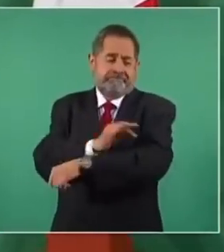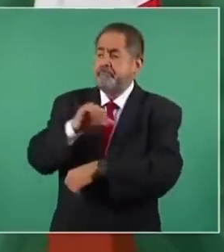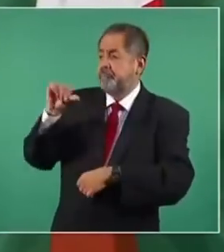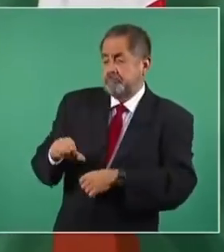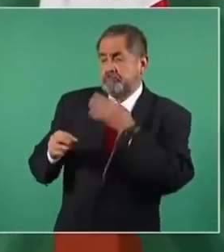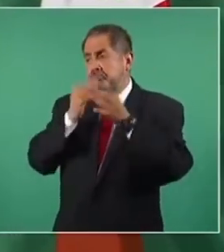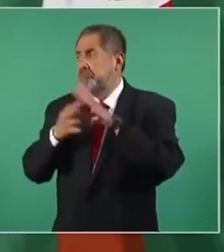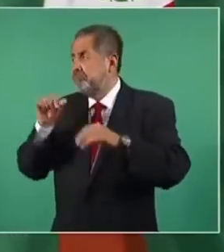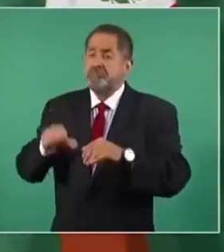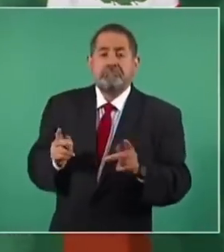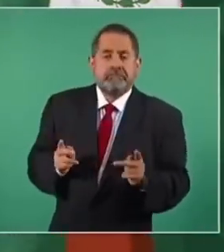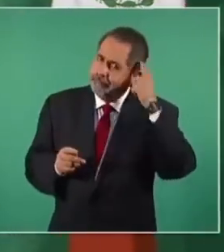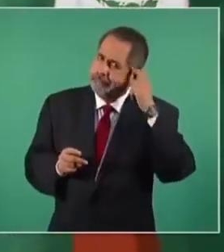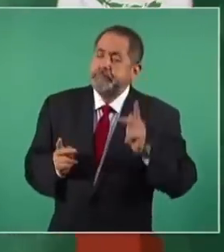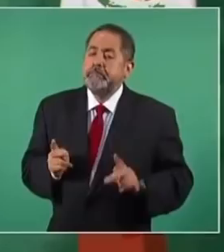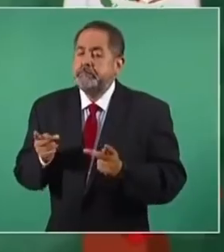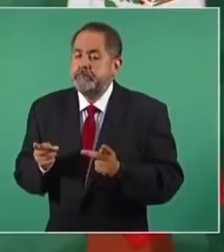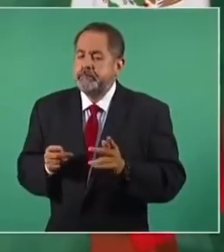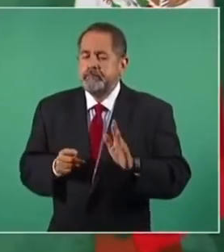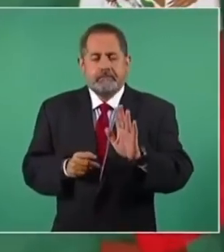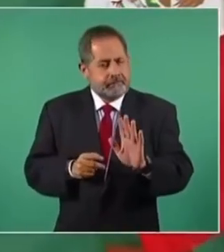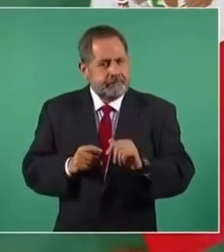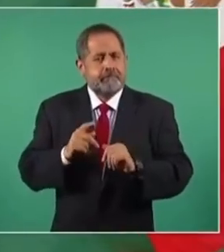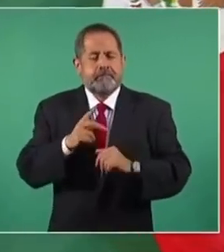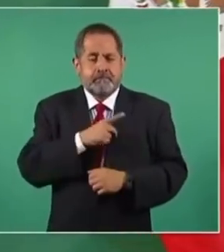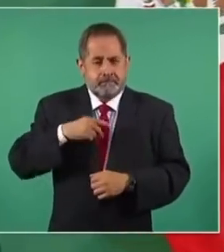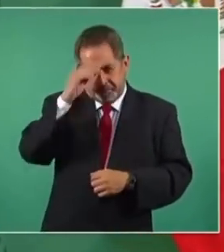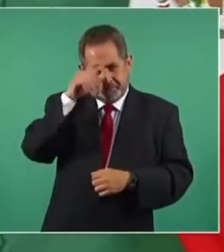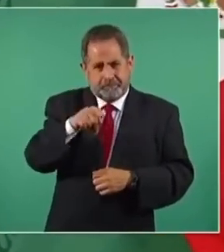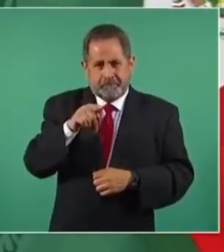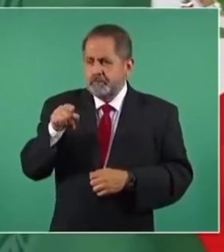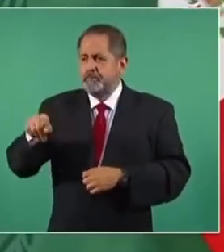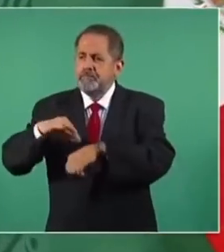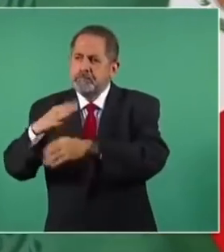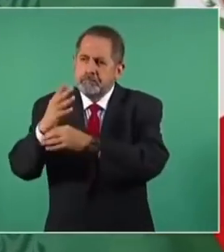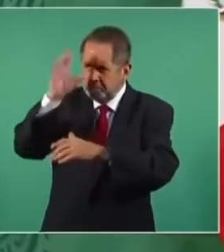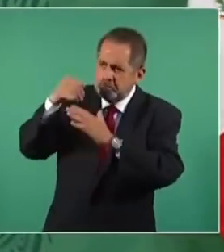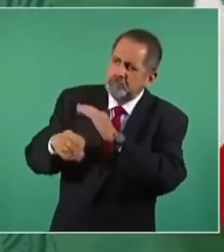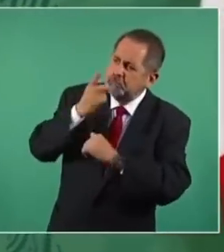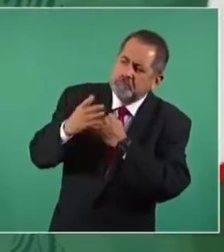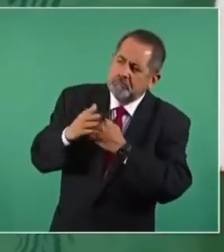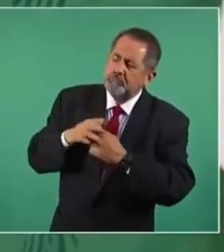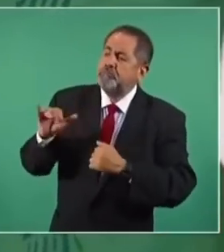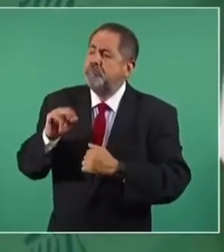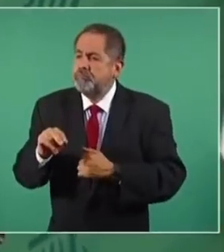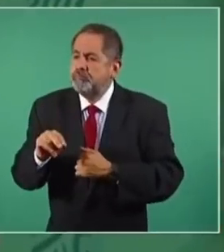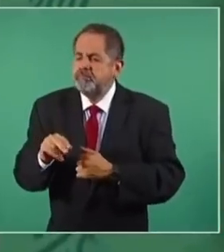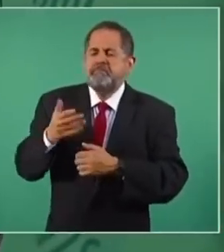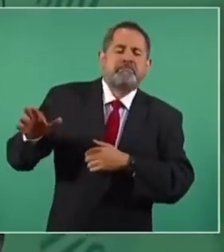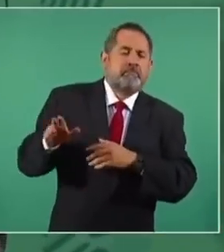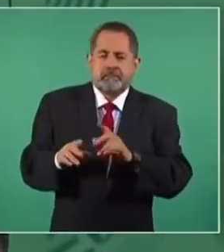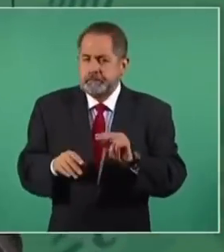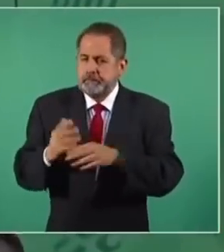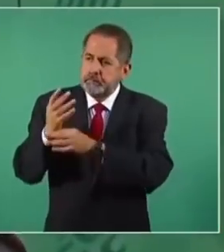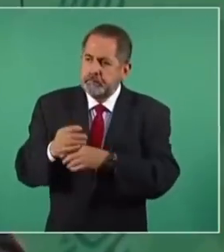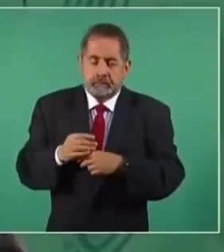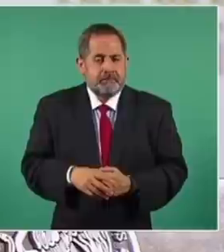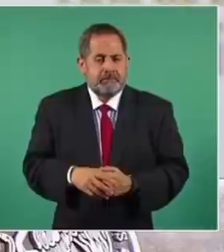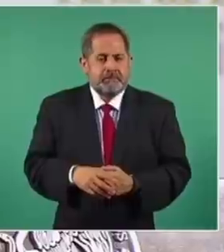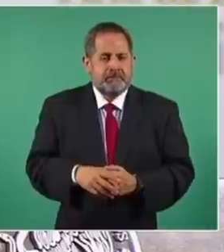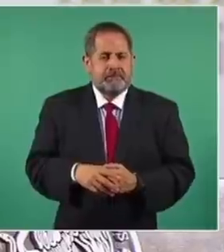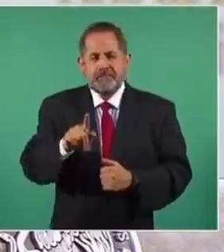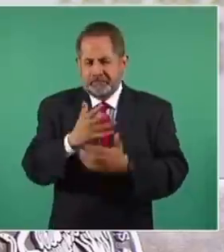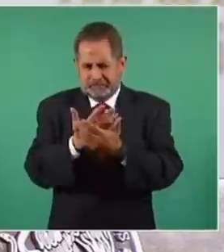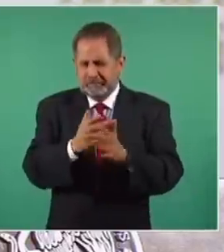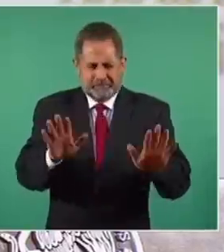vacunarlos. Entonces, no se puede ir en contra de la ciencia. Apúntele bien. Solo por el lucro.